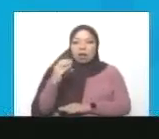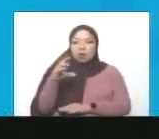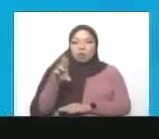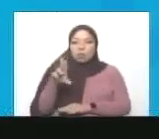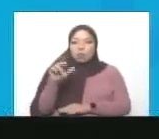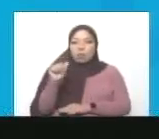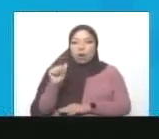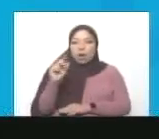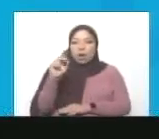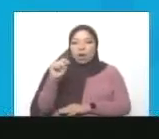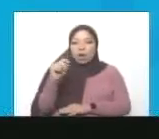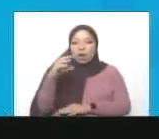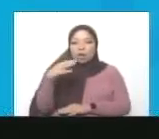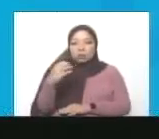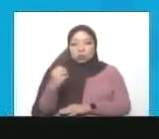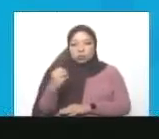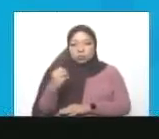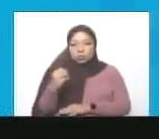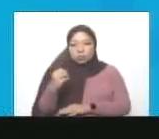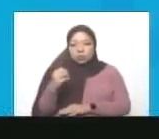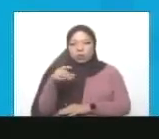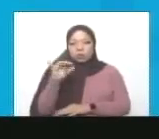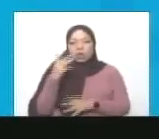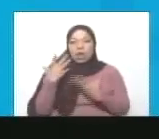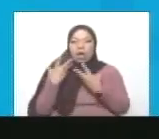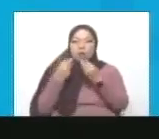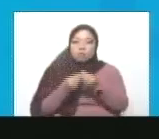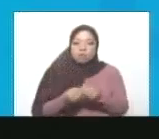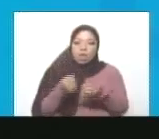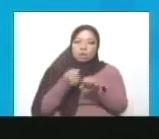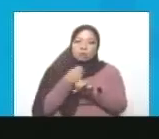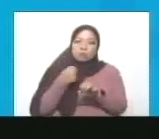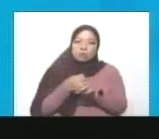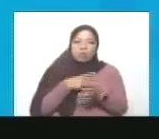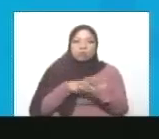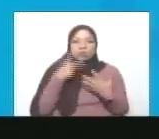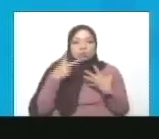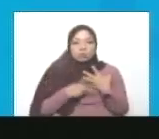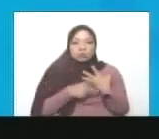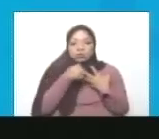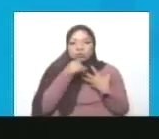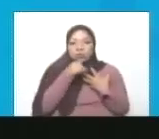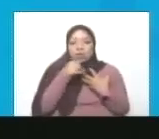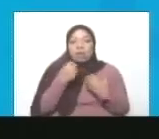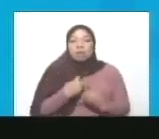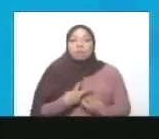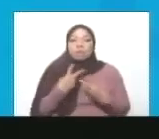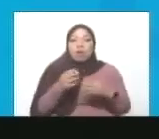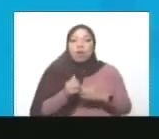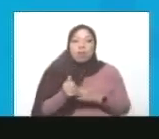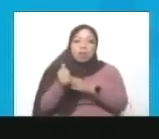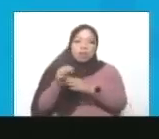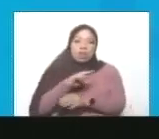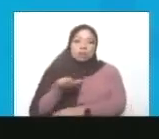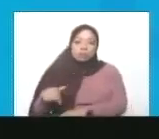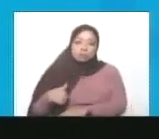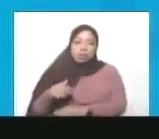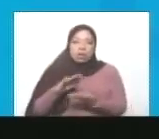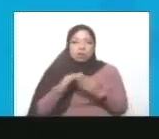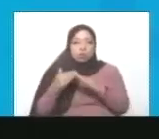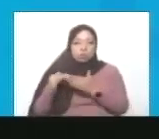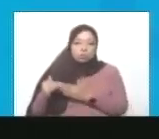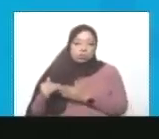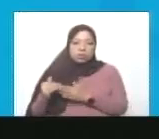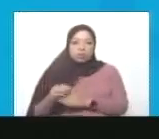tiempo acompañarlo. Así como usted ciertamente está viendo el planteamiento de esta vocera, líder nuestra de la comunidad